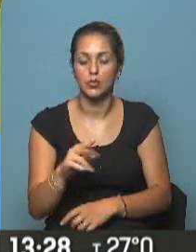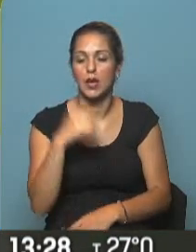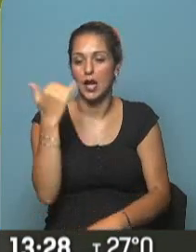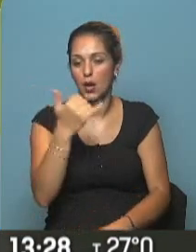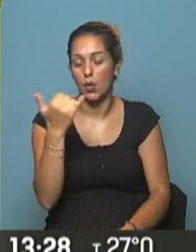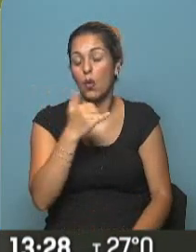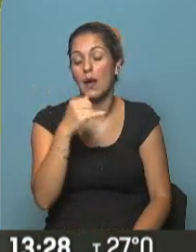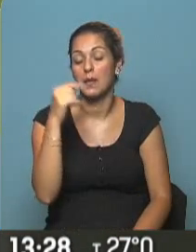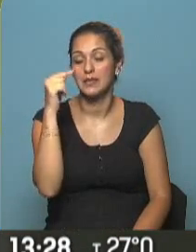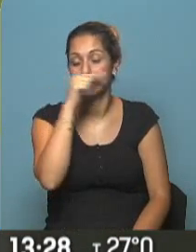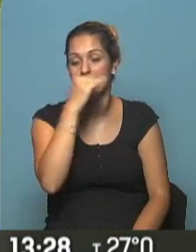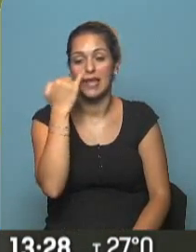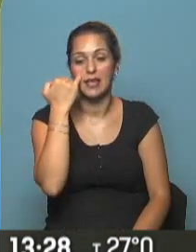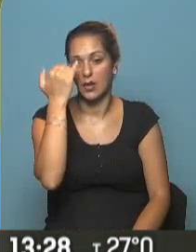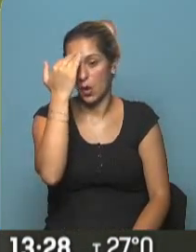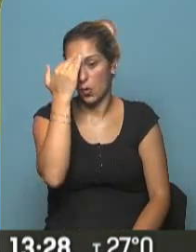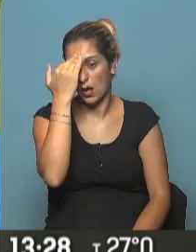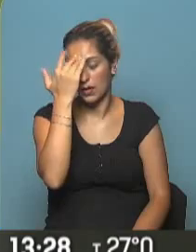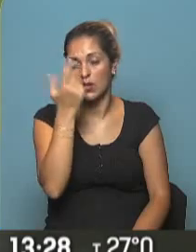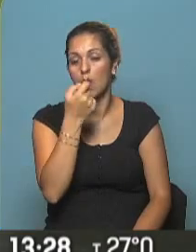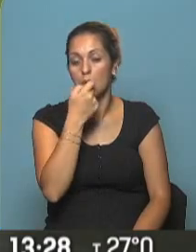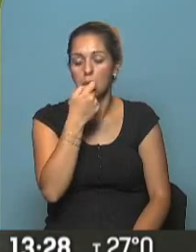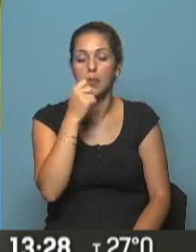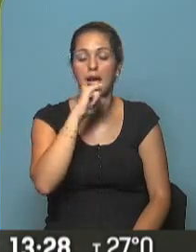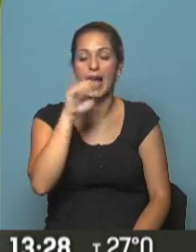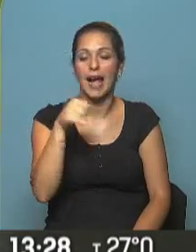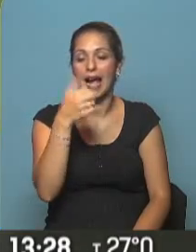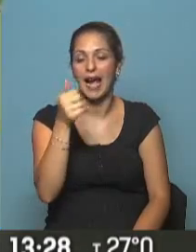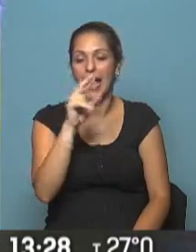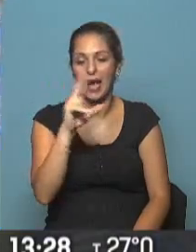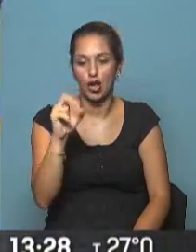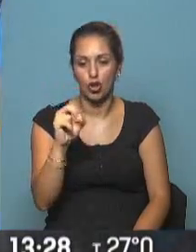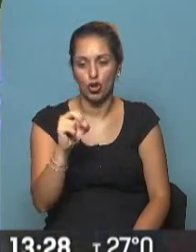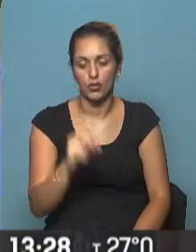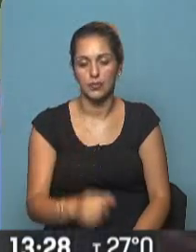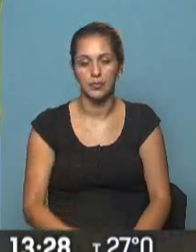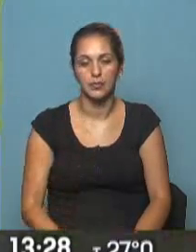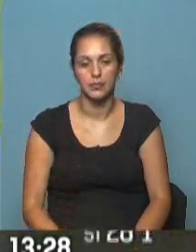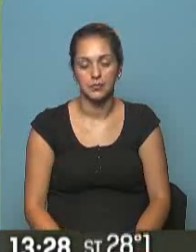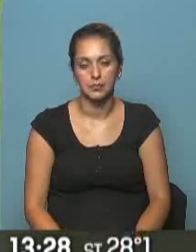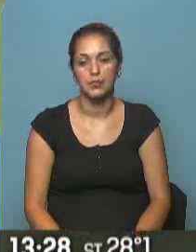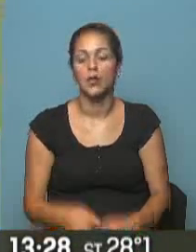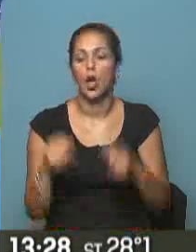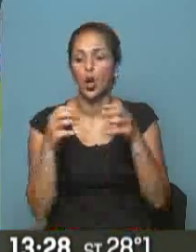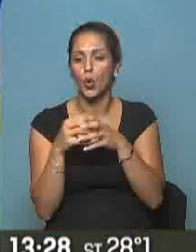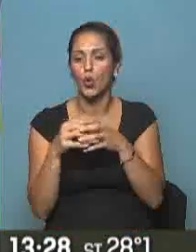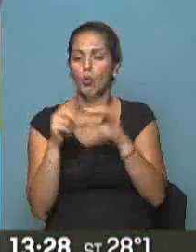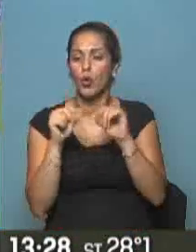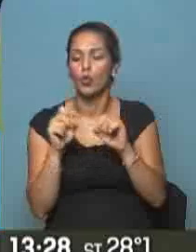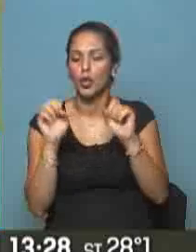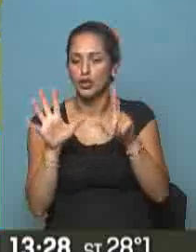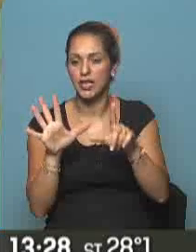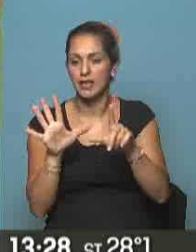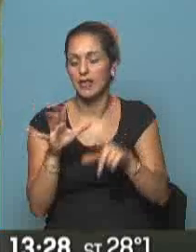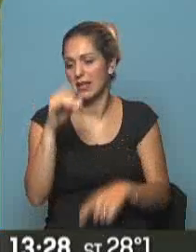las 19:15 con el arbitraje de Diego Jaro. Completan este grupo 7, que integra el